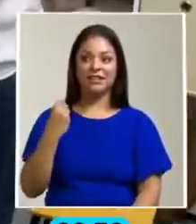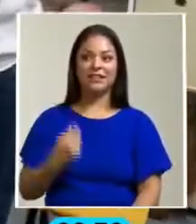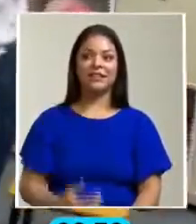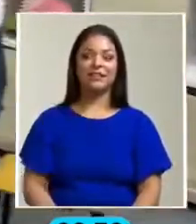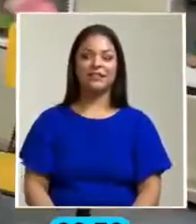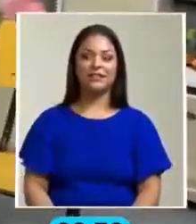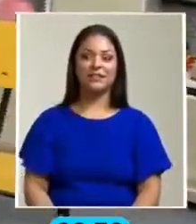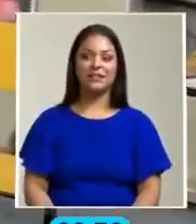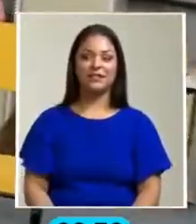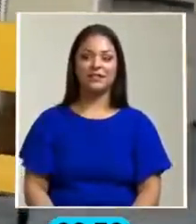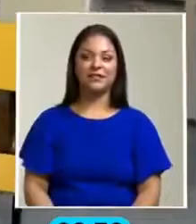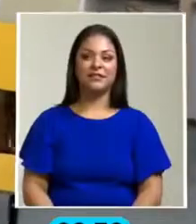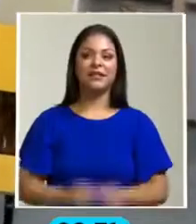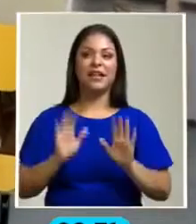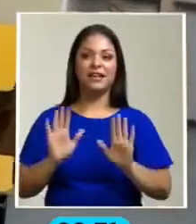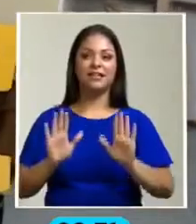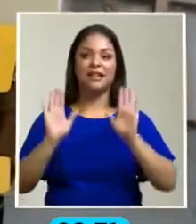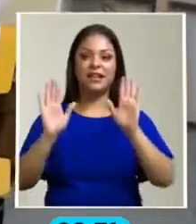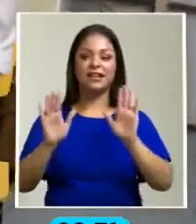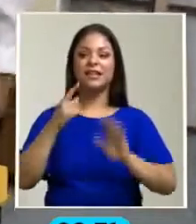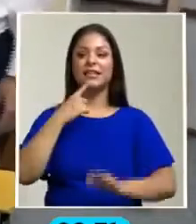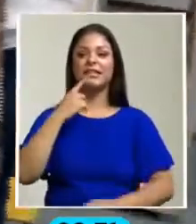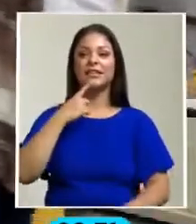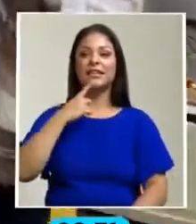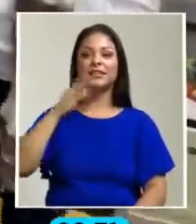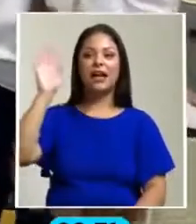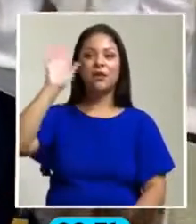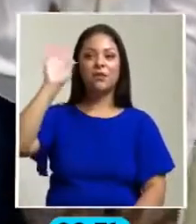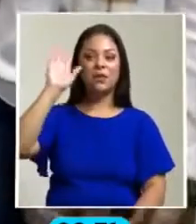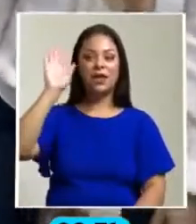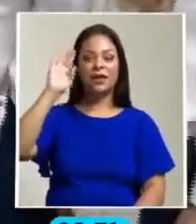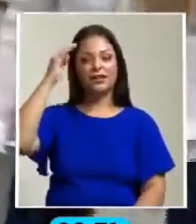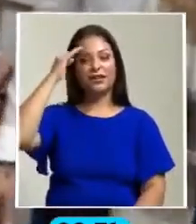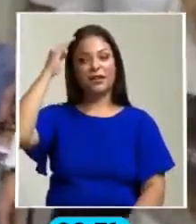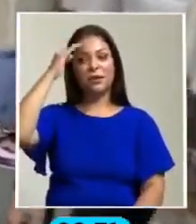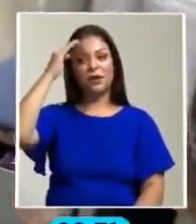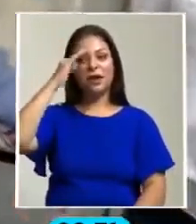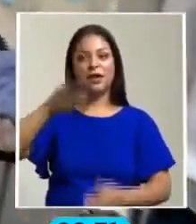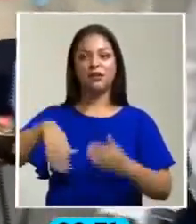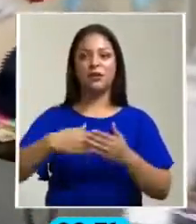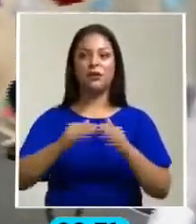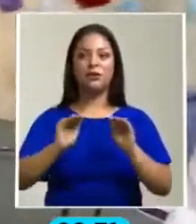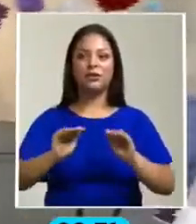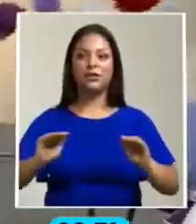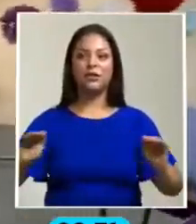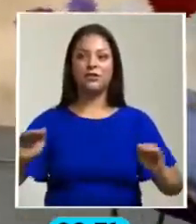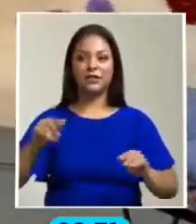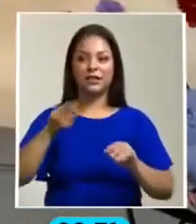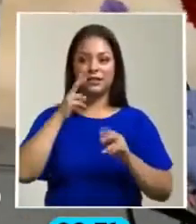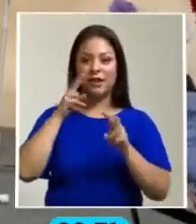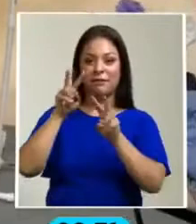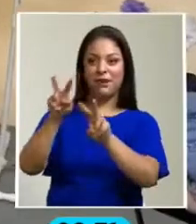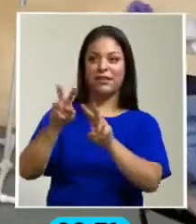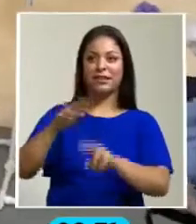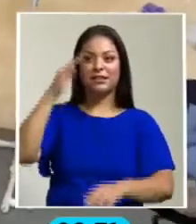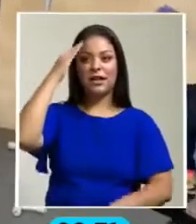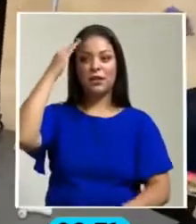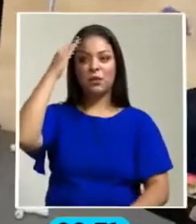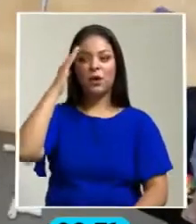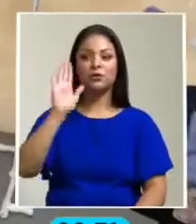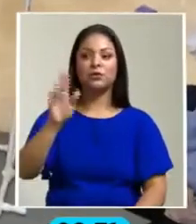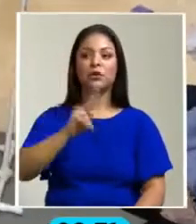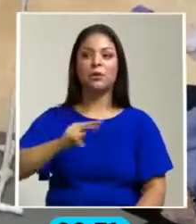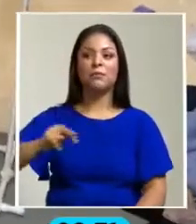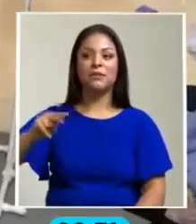¡Excelente, Sofi! ¡Sofi, salude! Un saludo para todos los niños y niñas que te están viendo. ¡Saluda a tus compañeros!